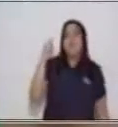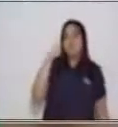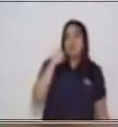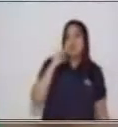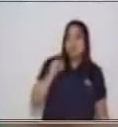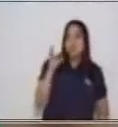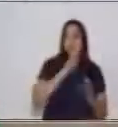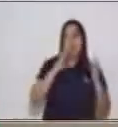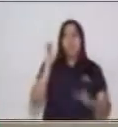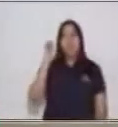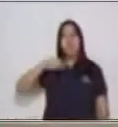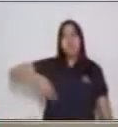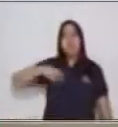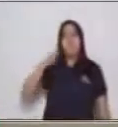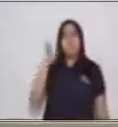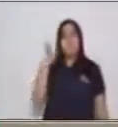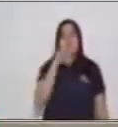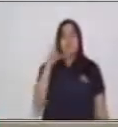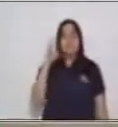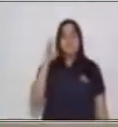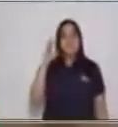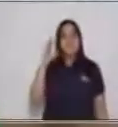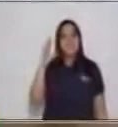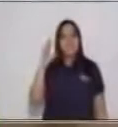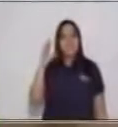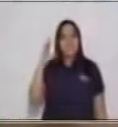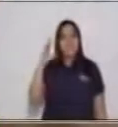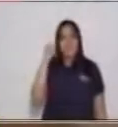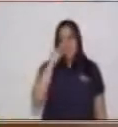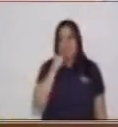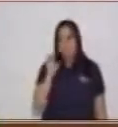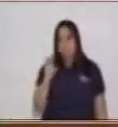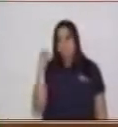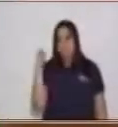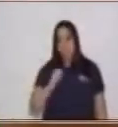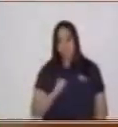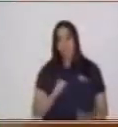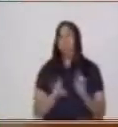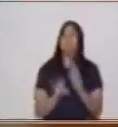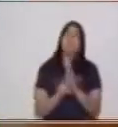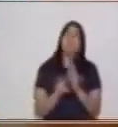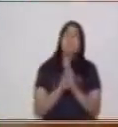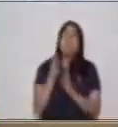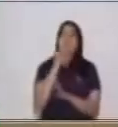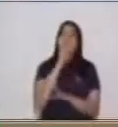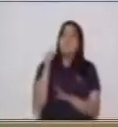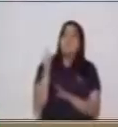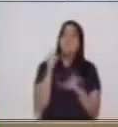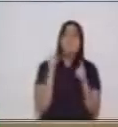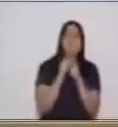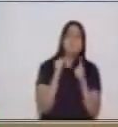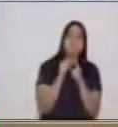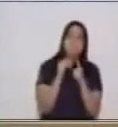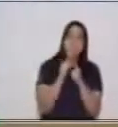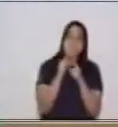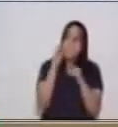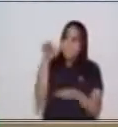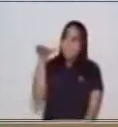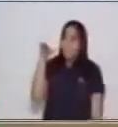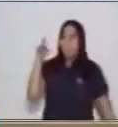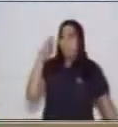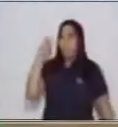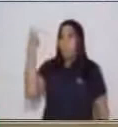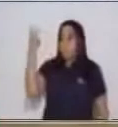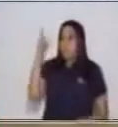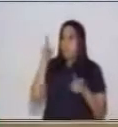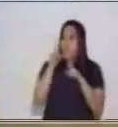perverso. Hay una letra que en este caso corresponde a la letra Z,